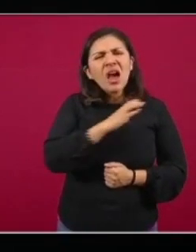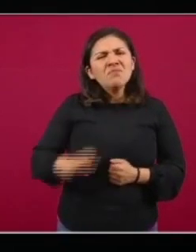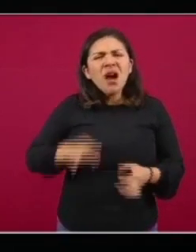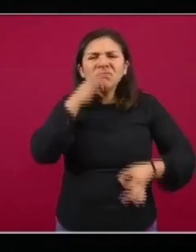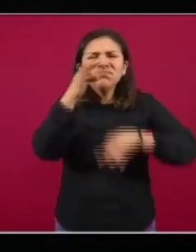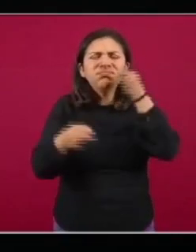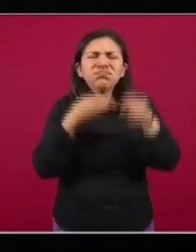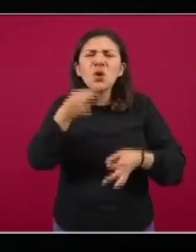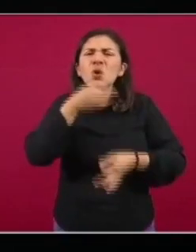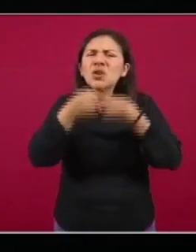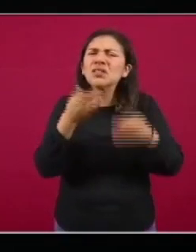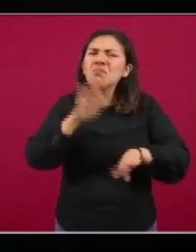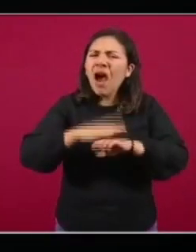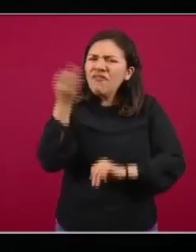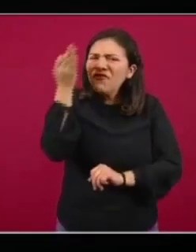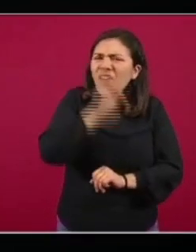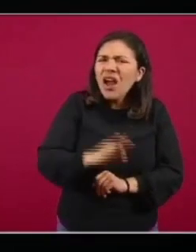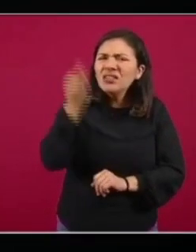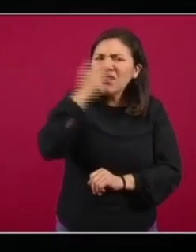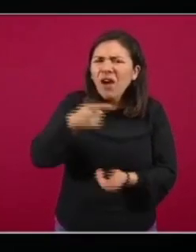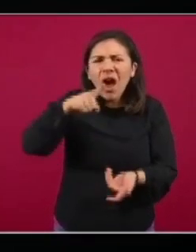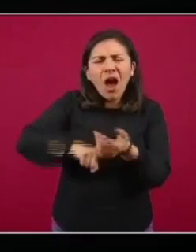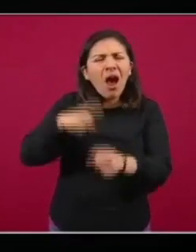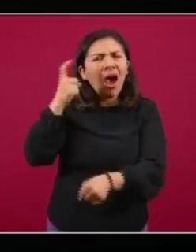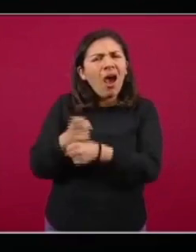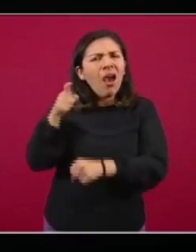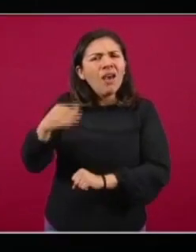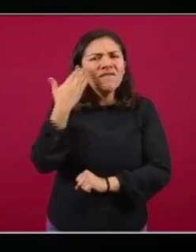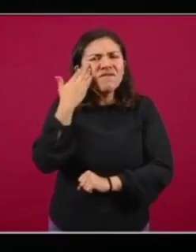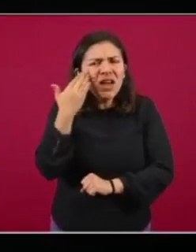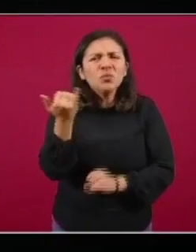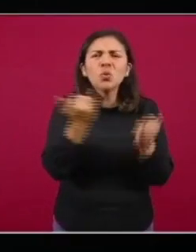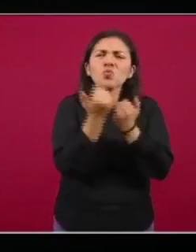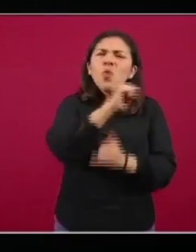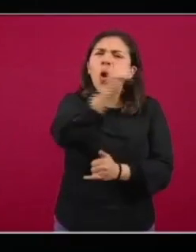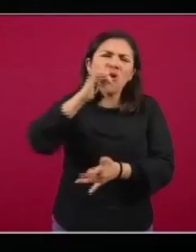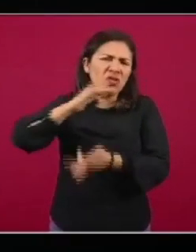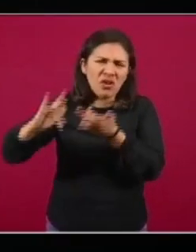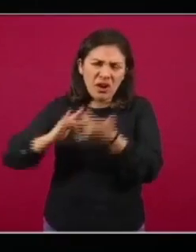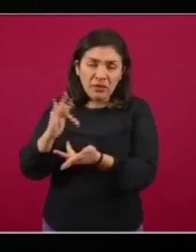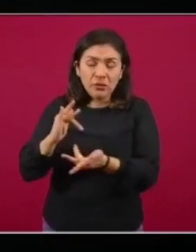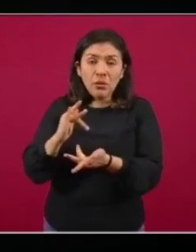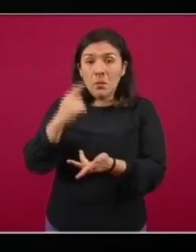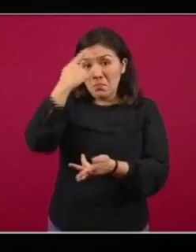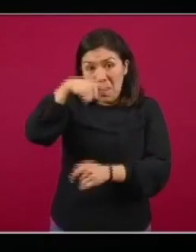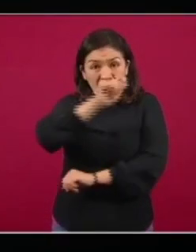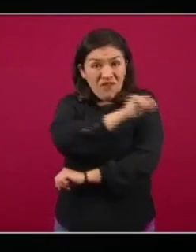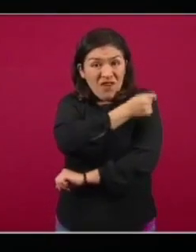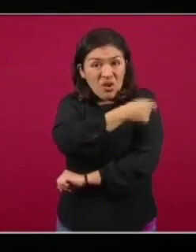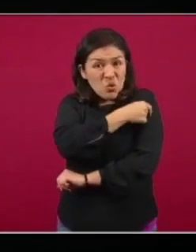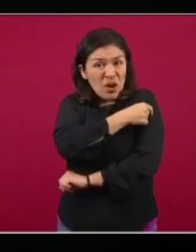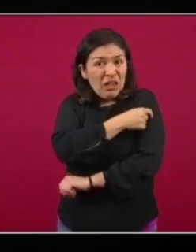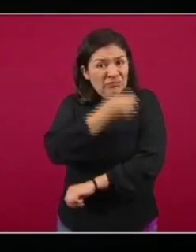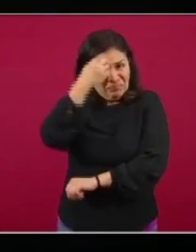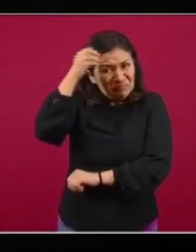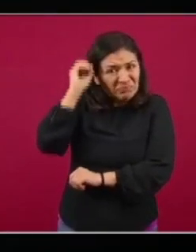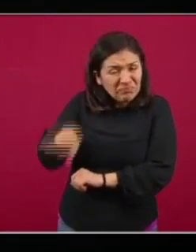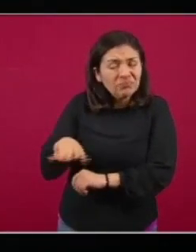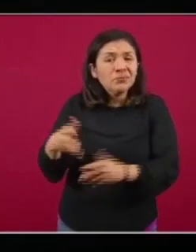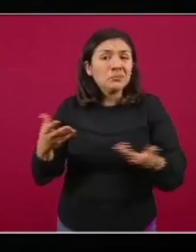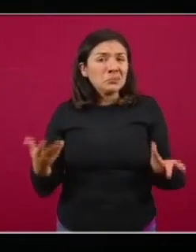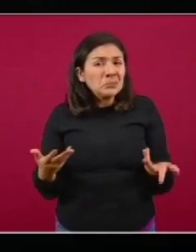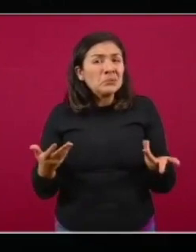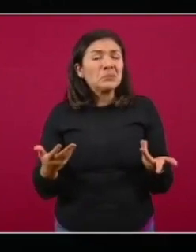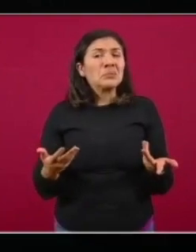news enorme, sobre todo en Facebook, pero también en otras redes, contra las vacunas.